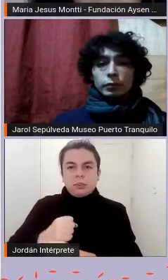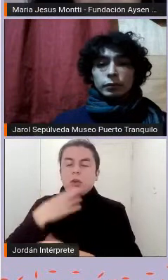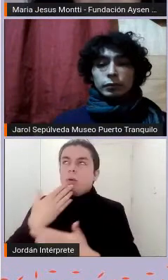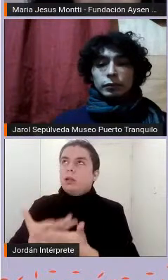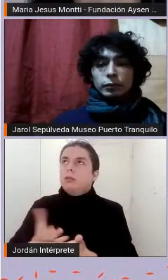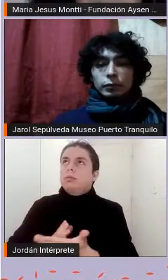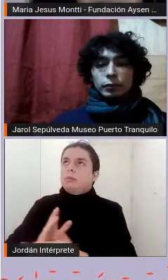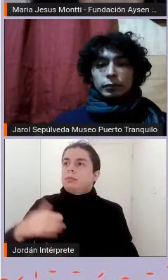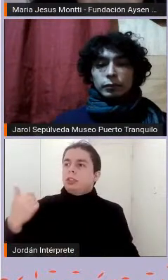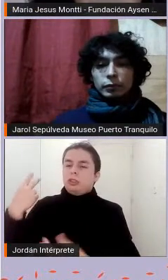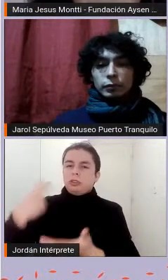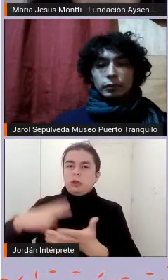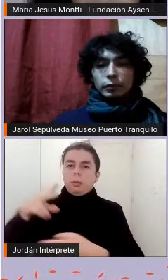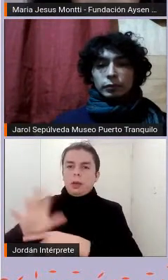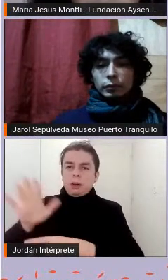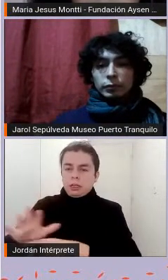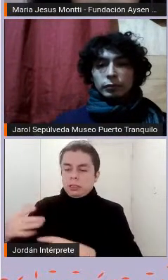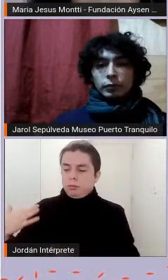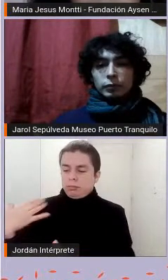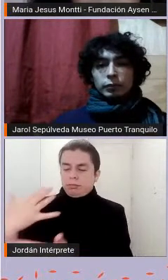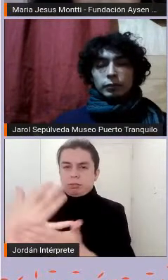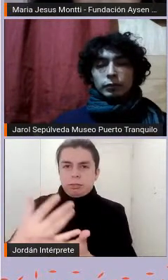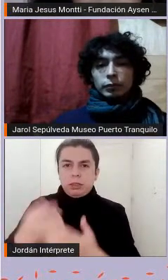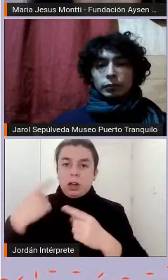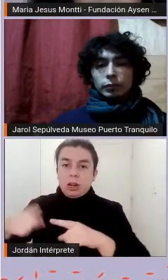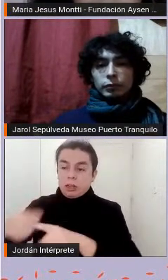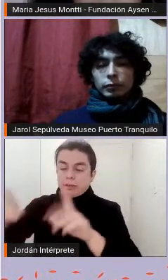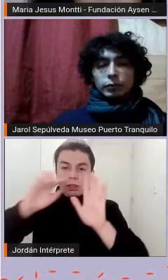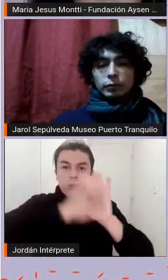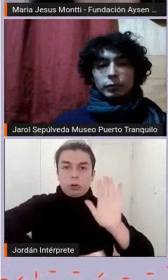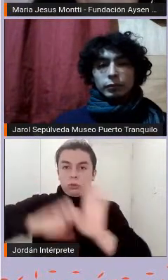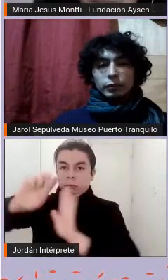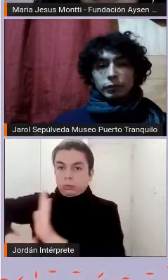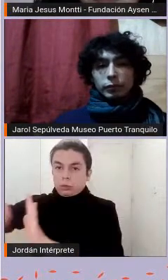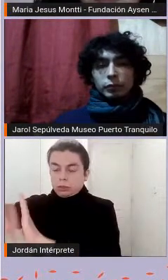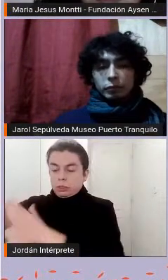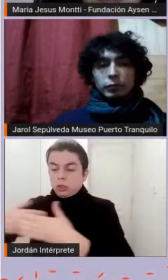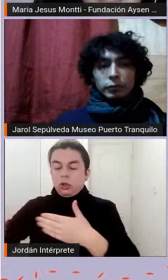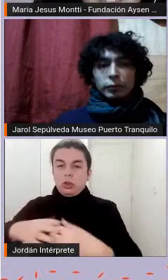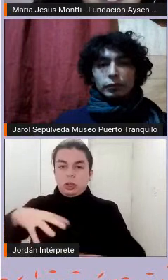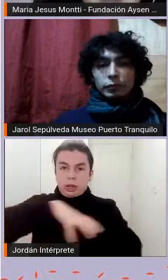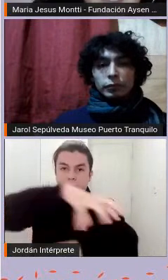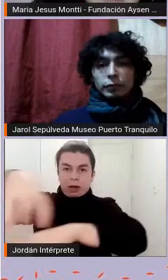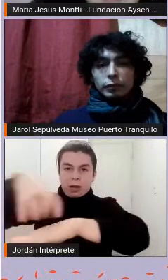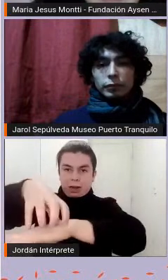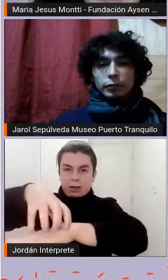programas diferentes proyectos que tenemos financiados a lo largo de toda la región.